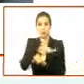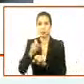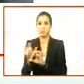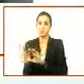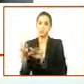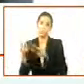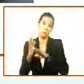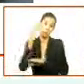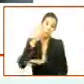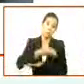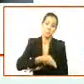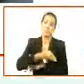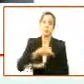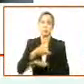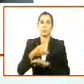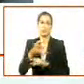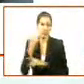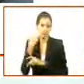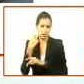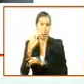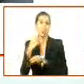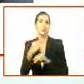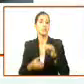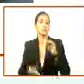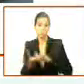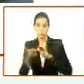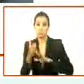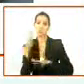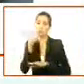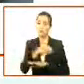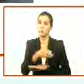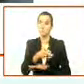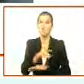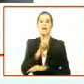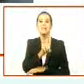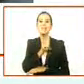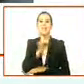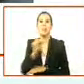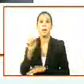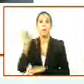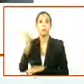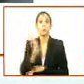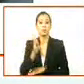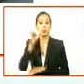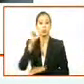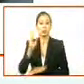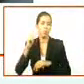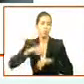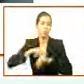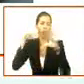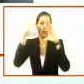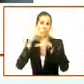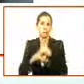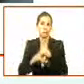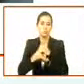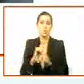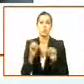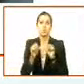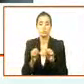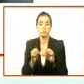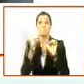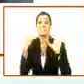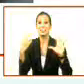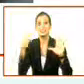trasladarán o se están ya desde ayer también lo estamos haciendo en un 100% incluyendo horas de la noche durante